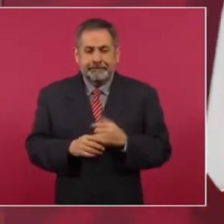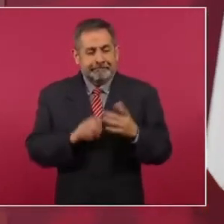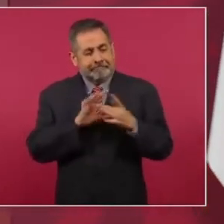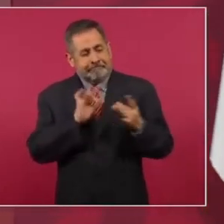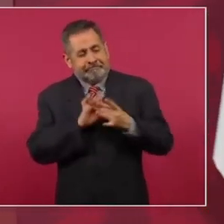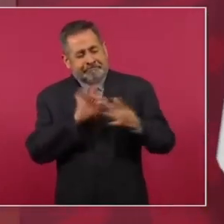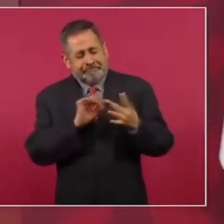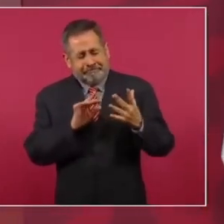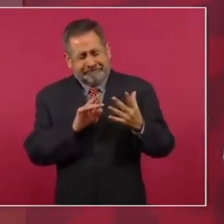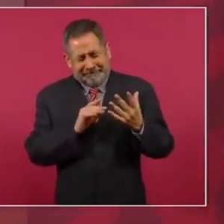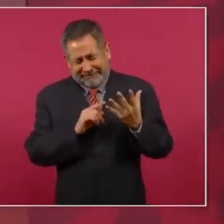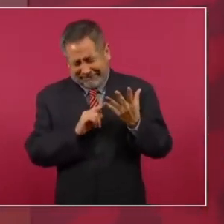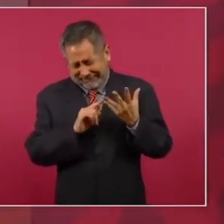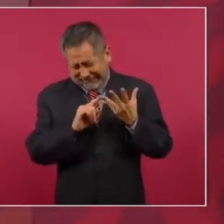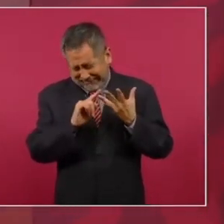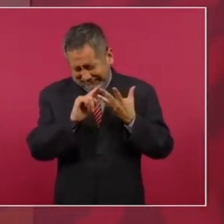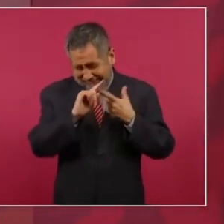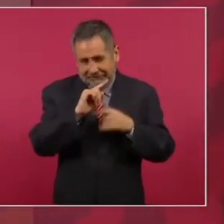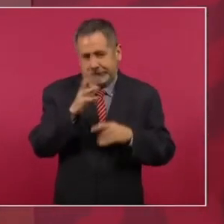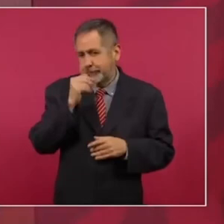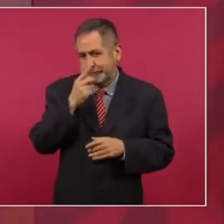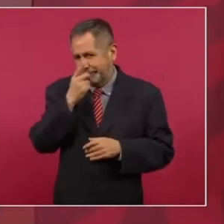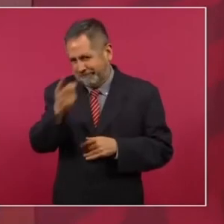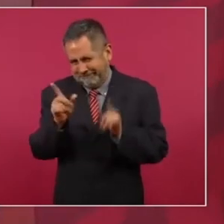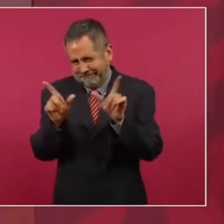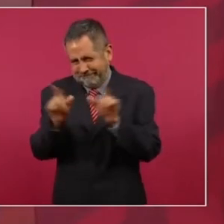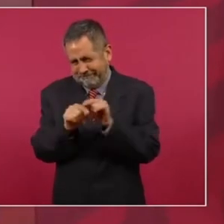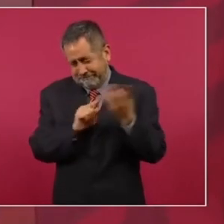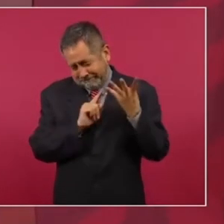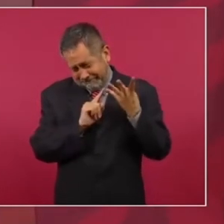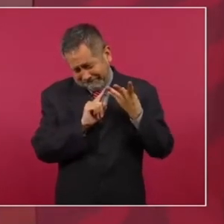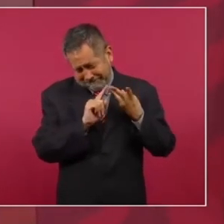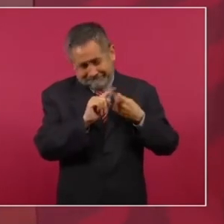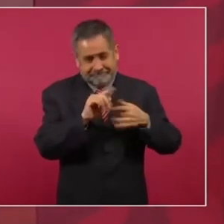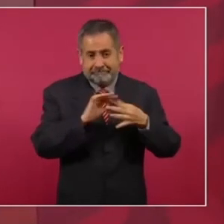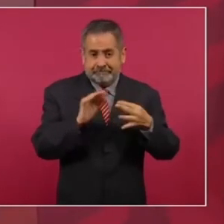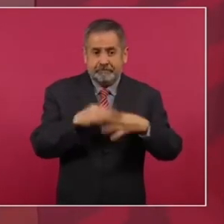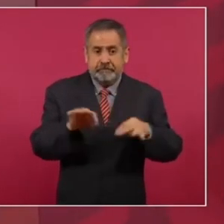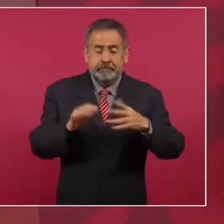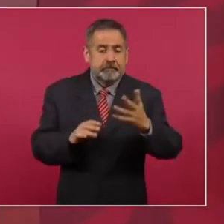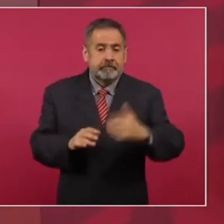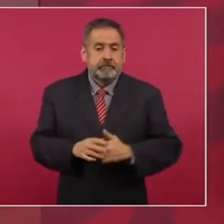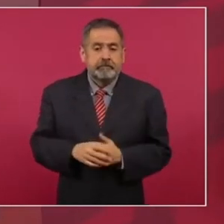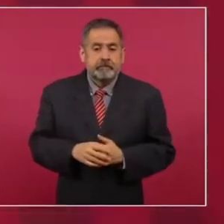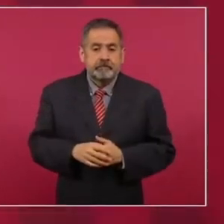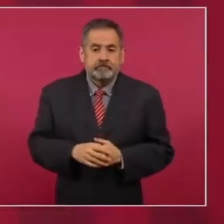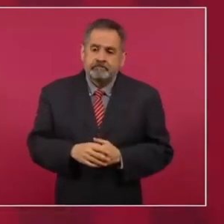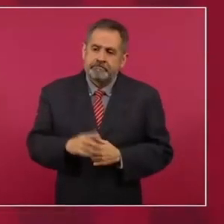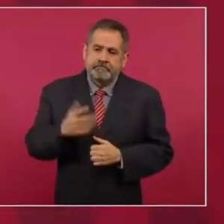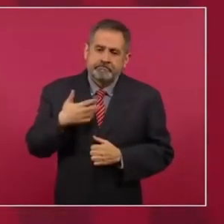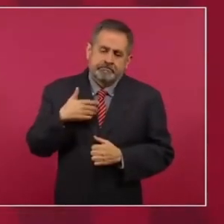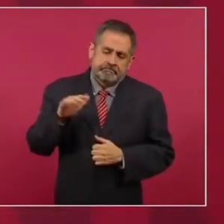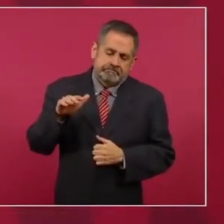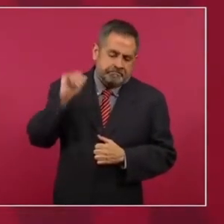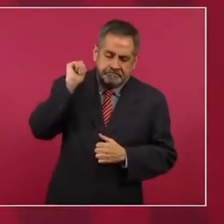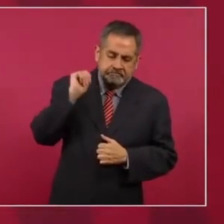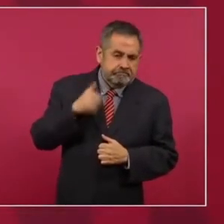que me dijo, ¿no? No, dice, ya me voy.